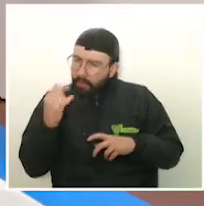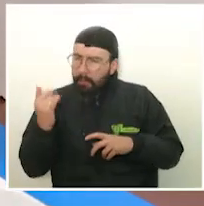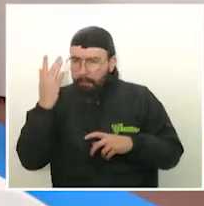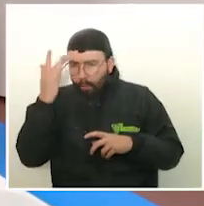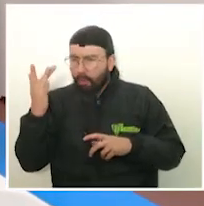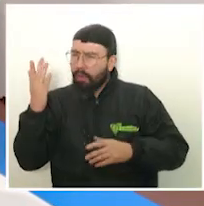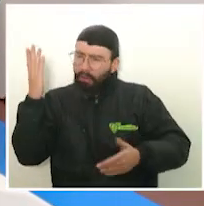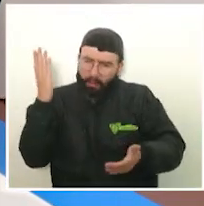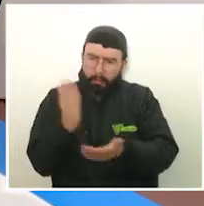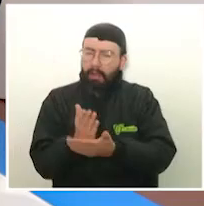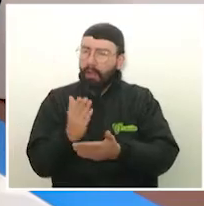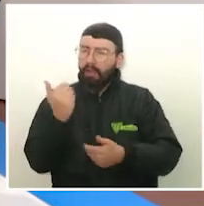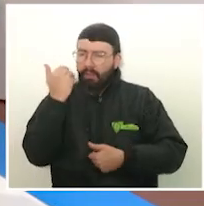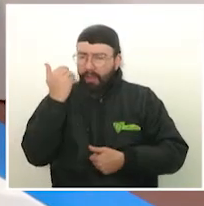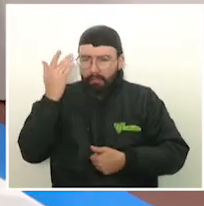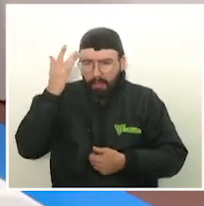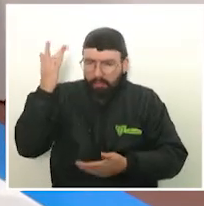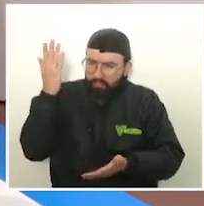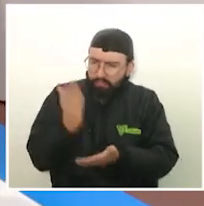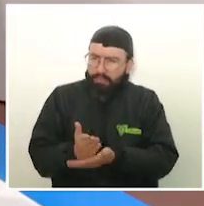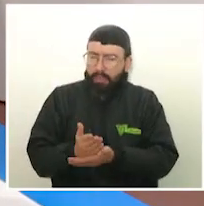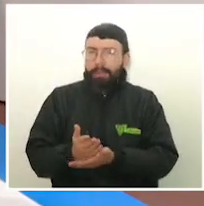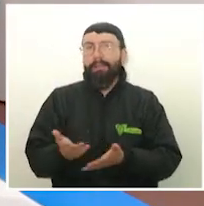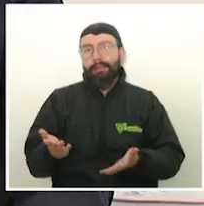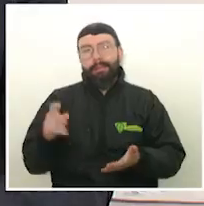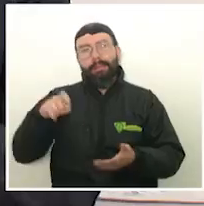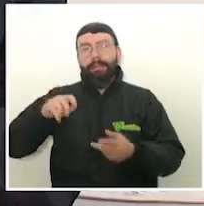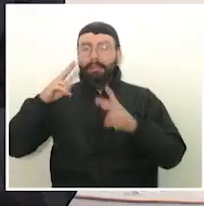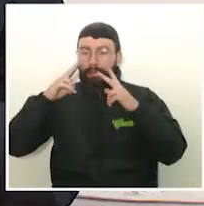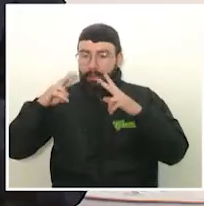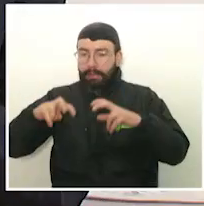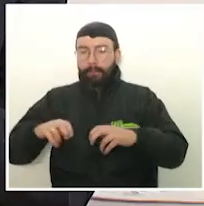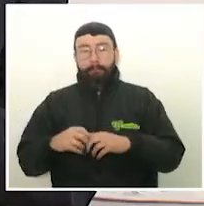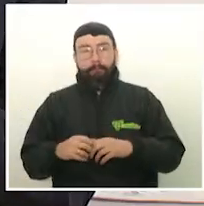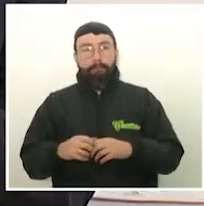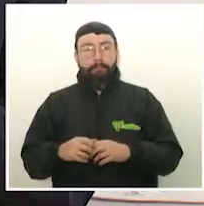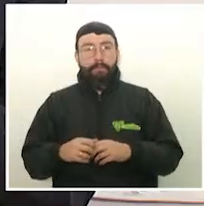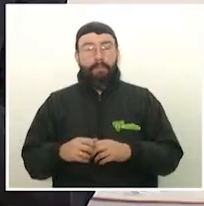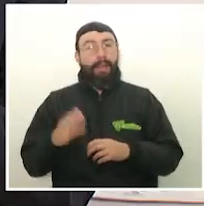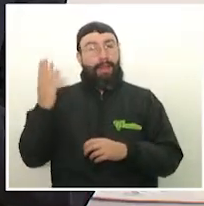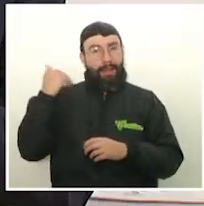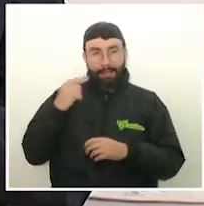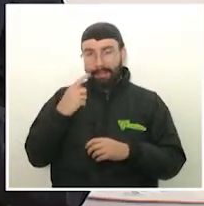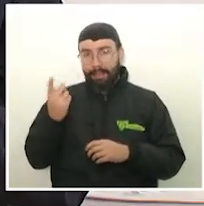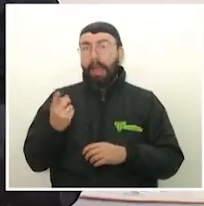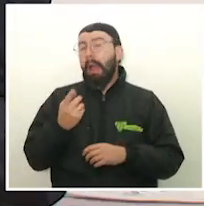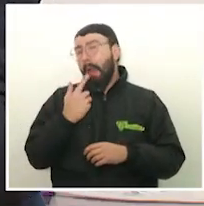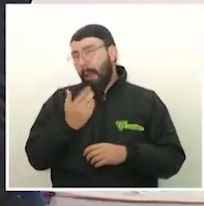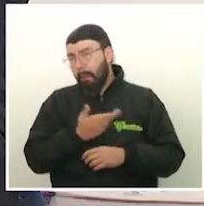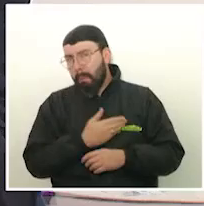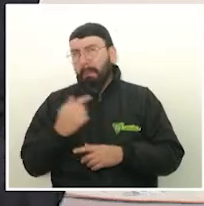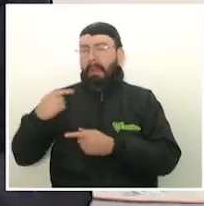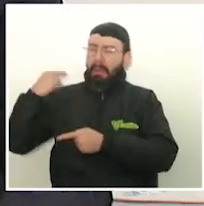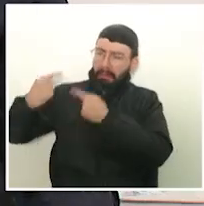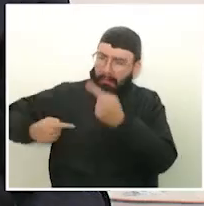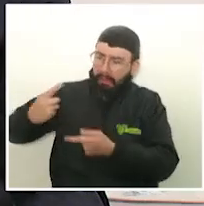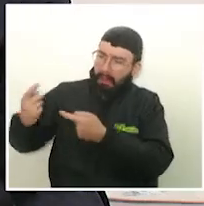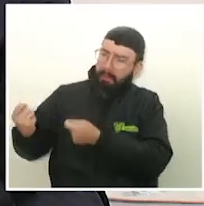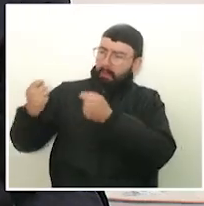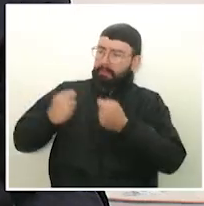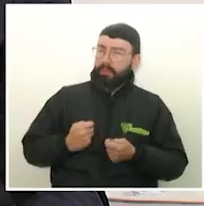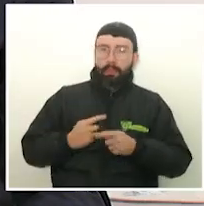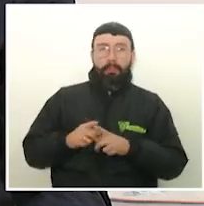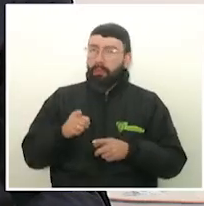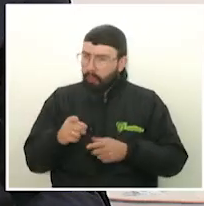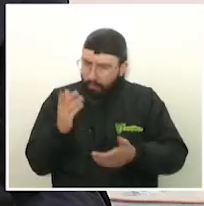llegó a ese proceso. Porque hablamos ahora de la herencia, ¿cierto? Ahora, ¿por qué desarrolló la